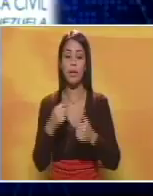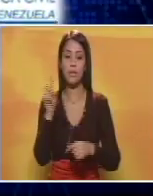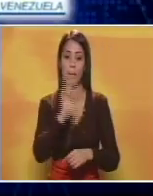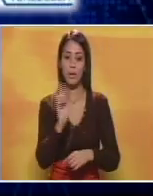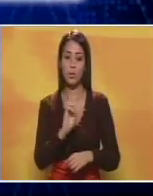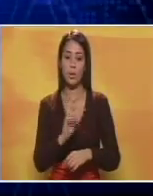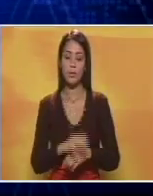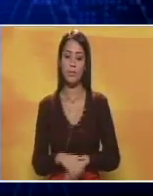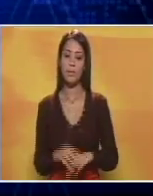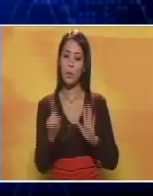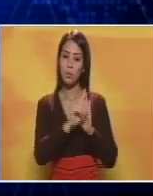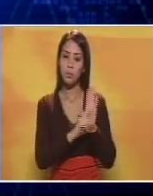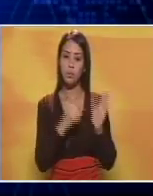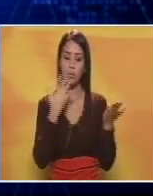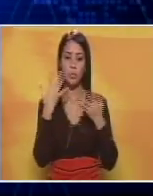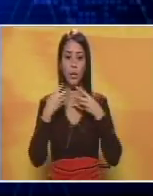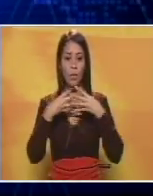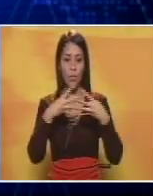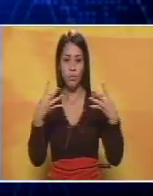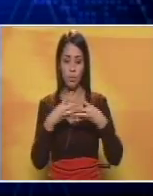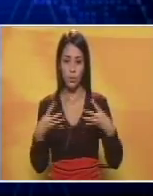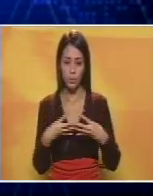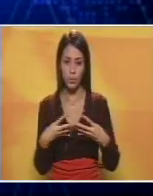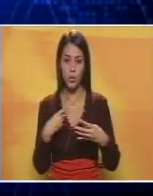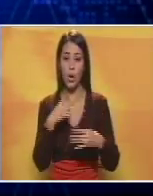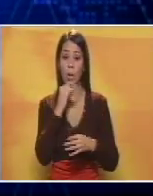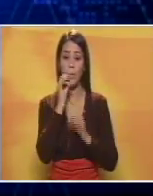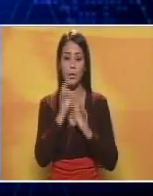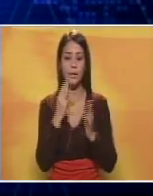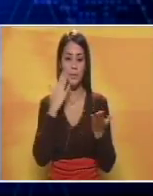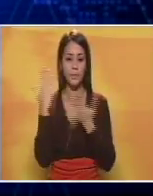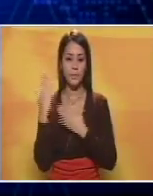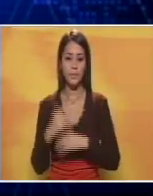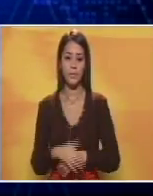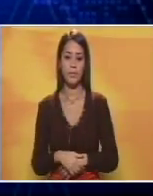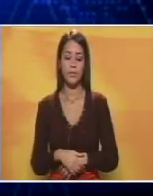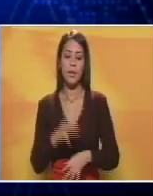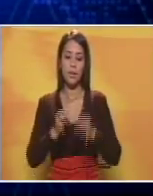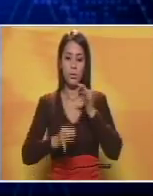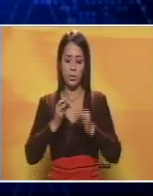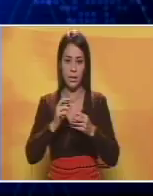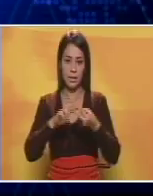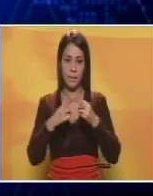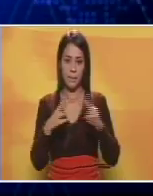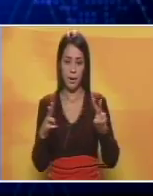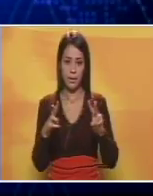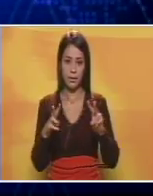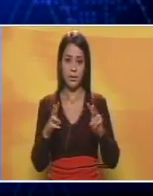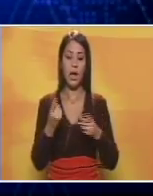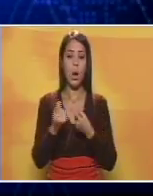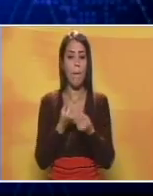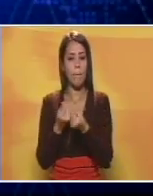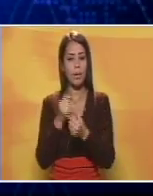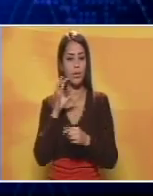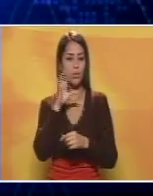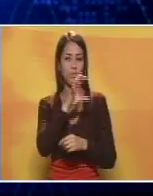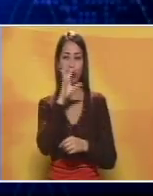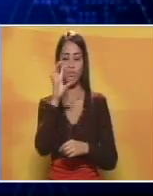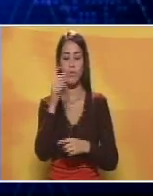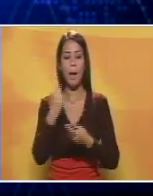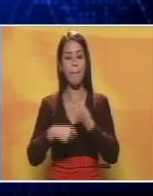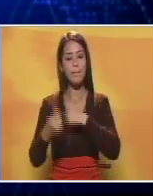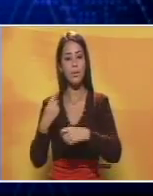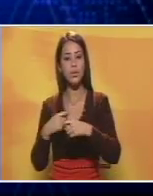se formalizó en una resolución conjunta de los Ministerios de Relaciones Interiores, Justicia y Paz, Comercio Exterior e